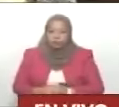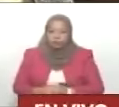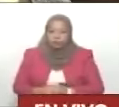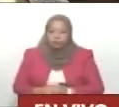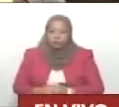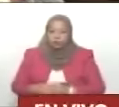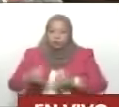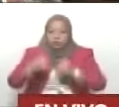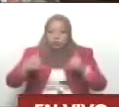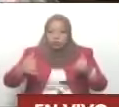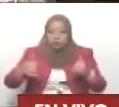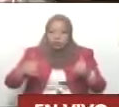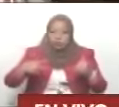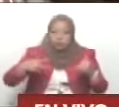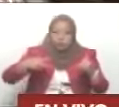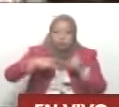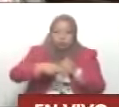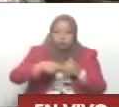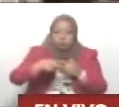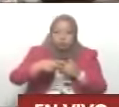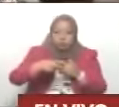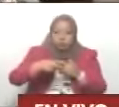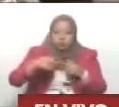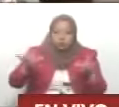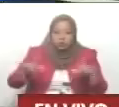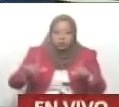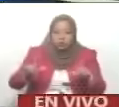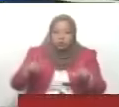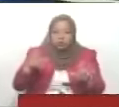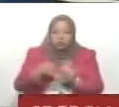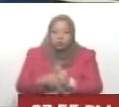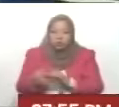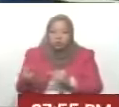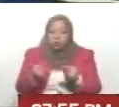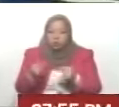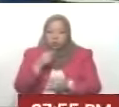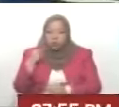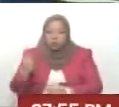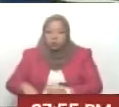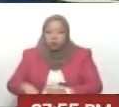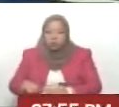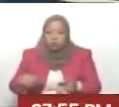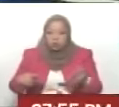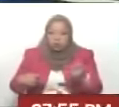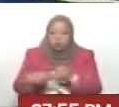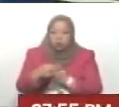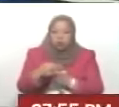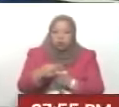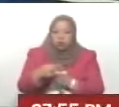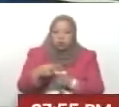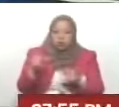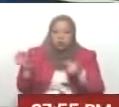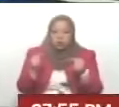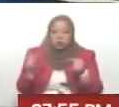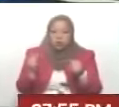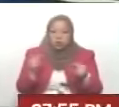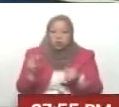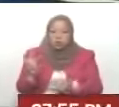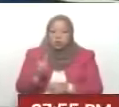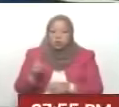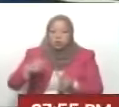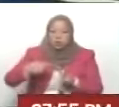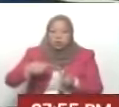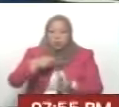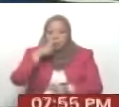El que hable de Ucrania le cortan el canal. Si habla ahora de Rusia, le cortan el canal. Si habla de Venezuela y